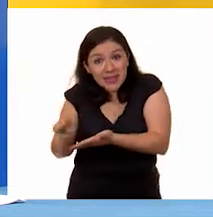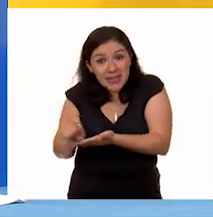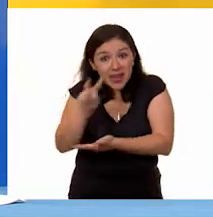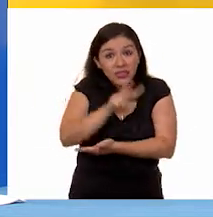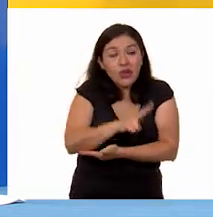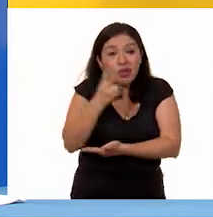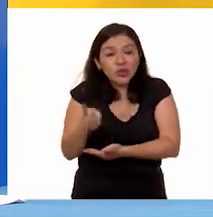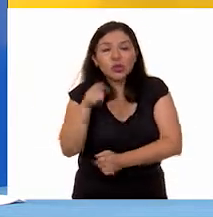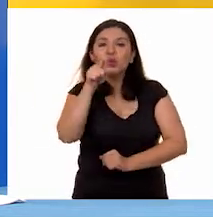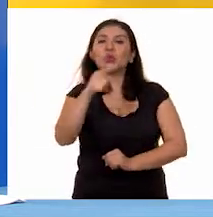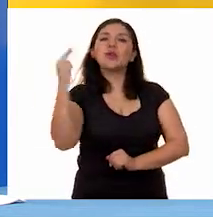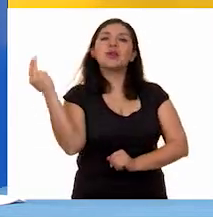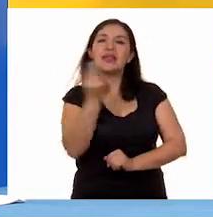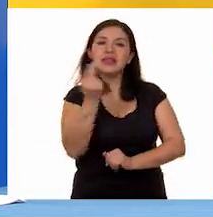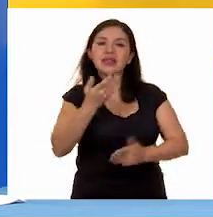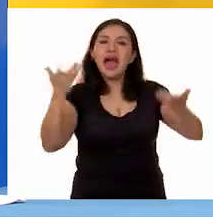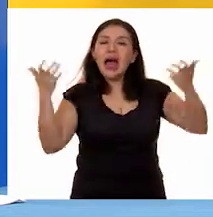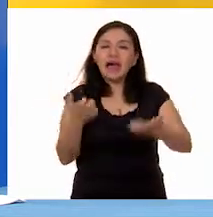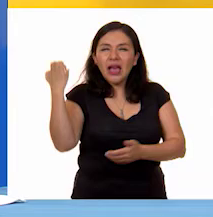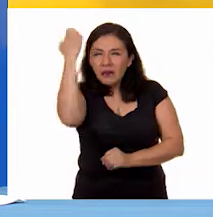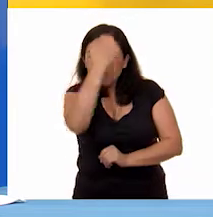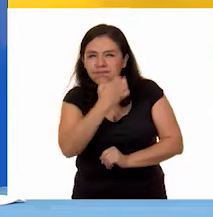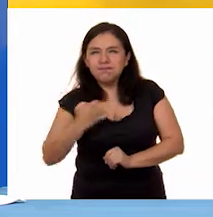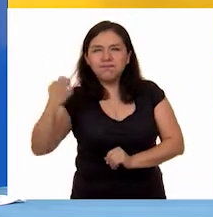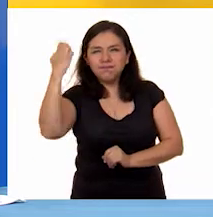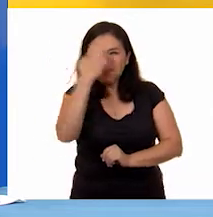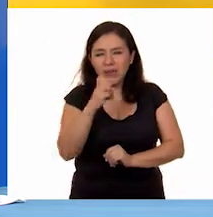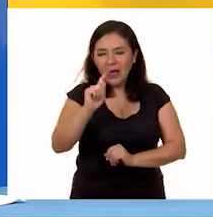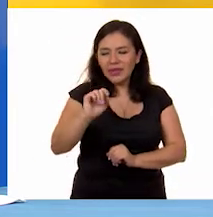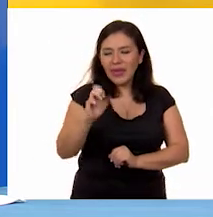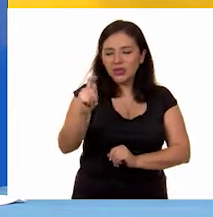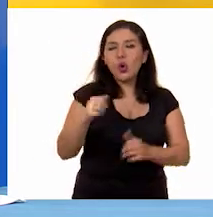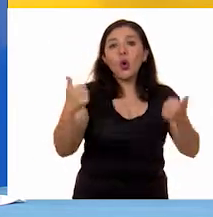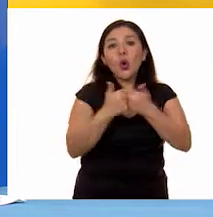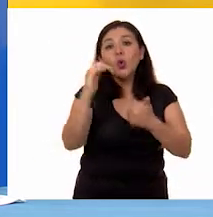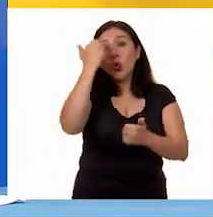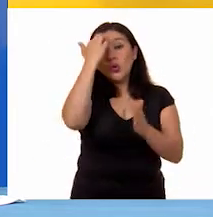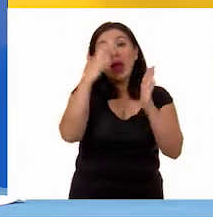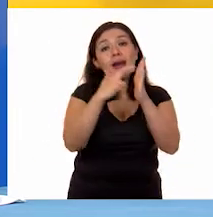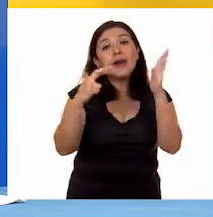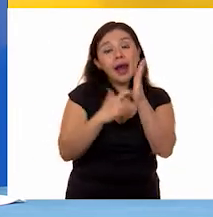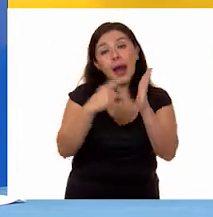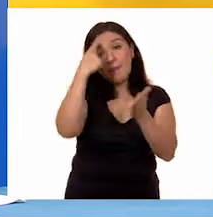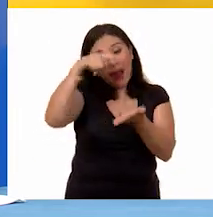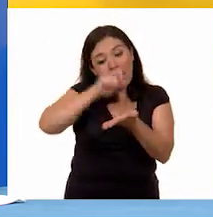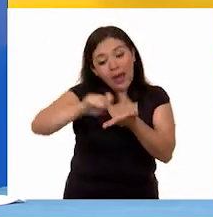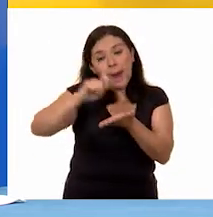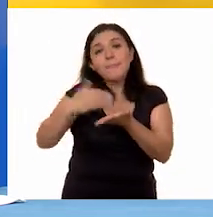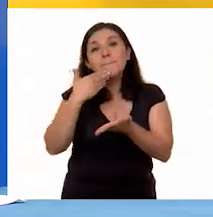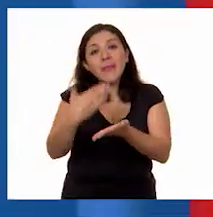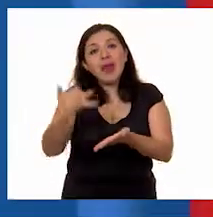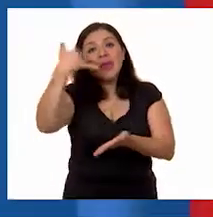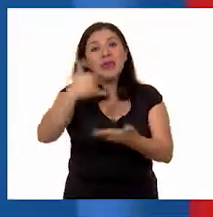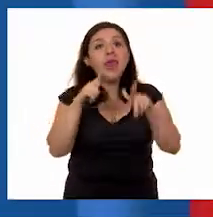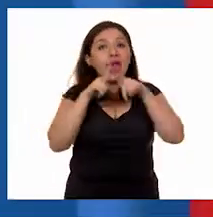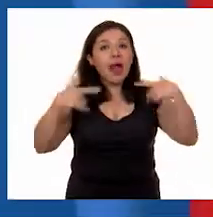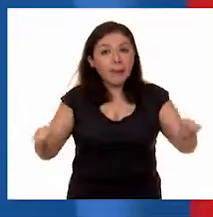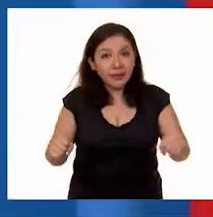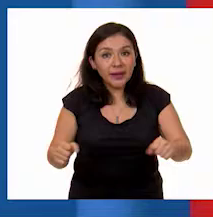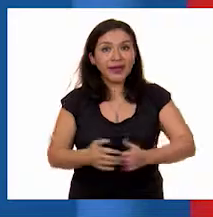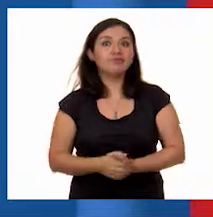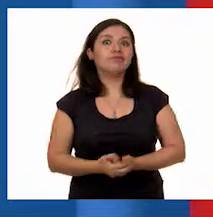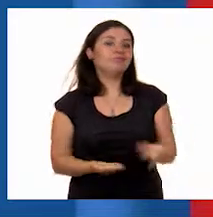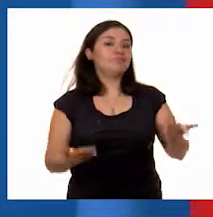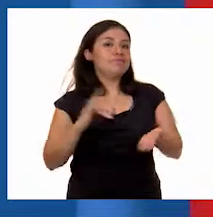es necesario al realizar el análisis textual conocer también las reglas ortográficas y gramaticales. Pues